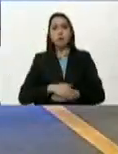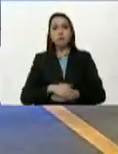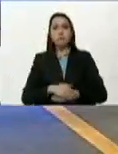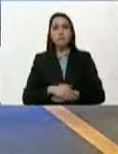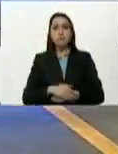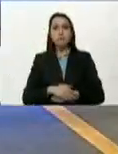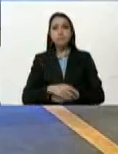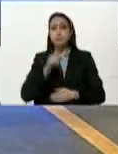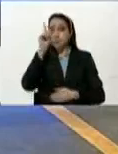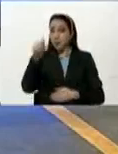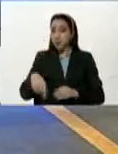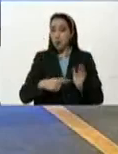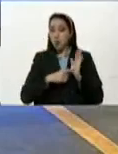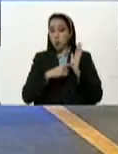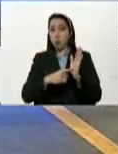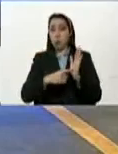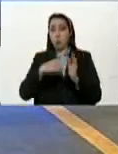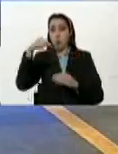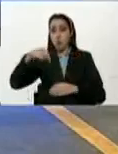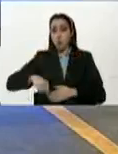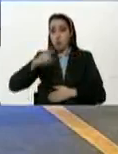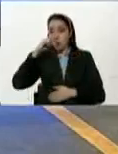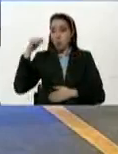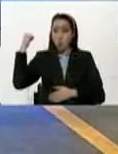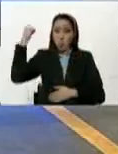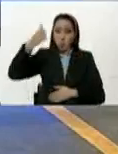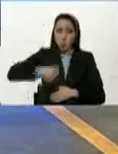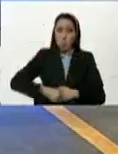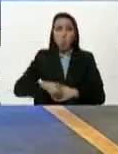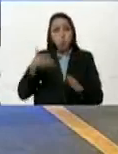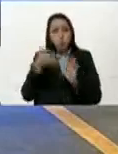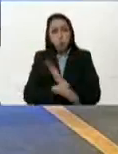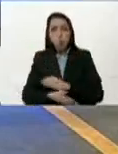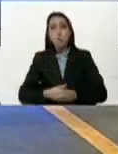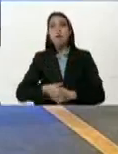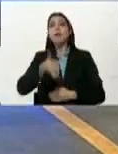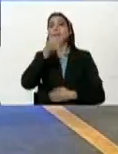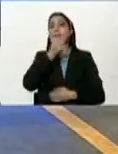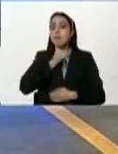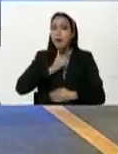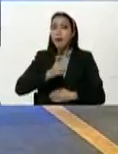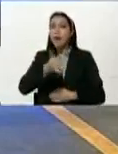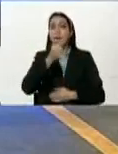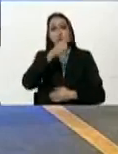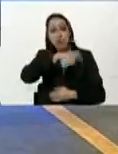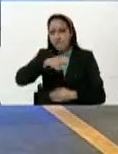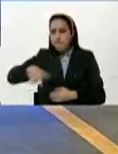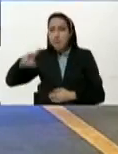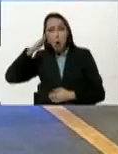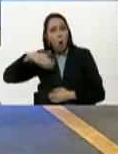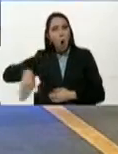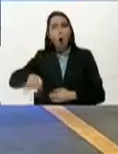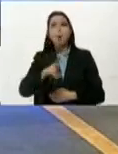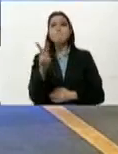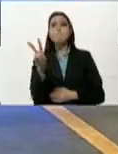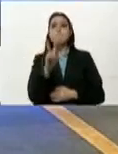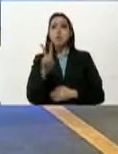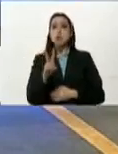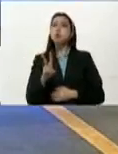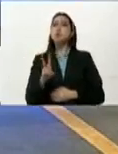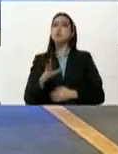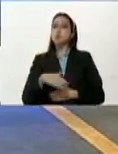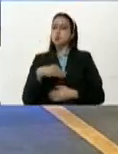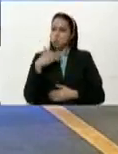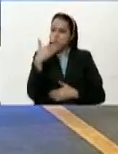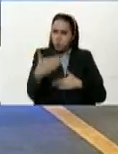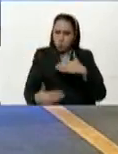también se demostró en estos años lo que se llama la resiliencia del pueblo venezolano el aguante